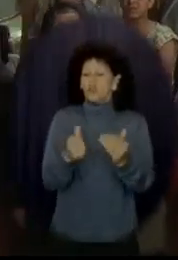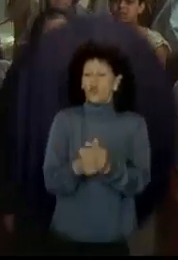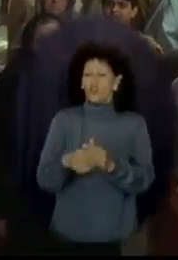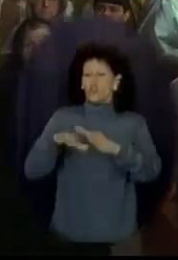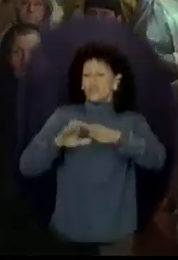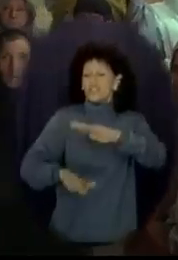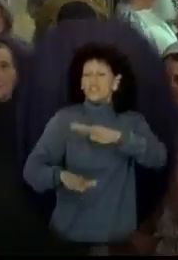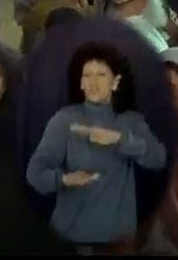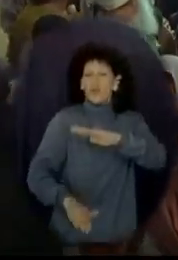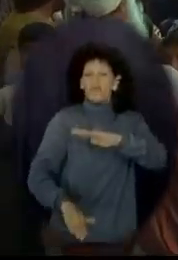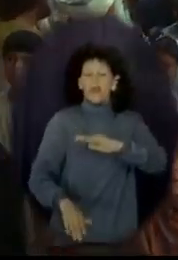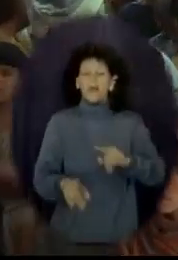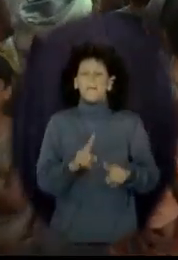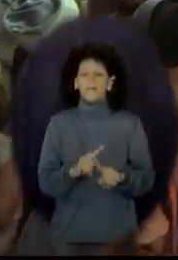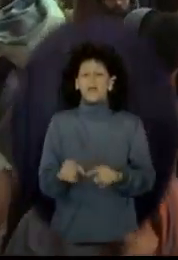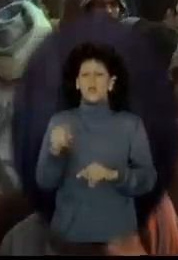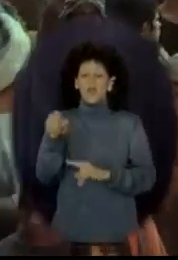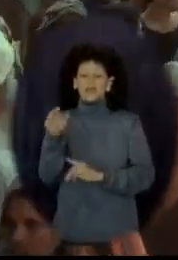sobra.